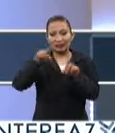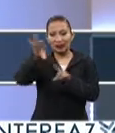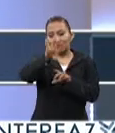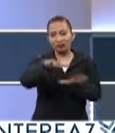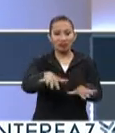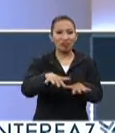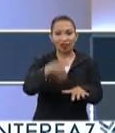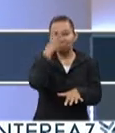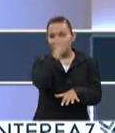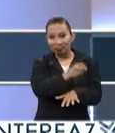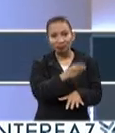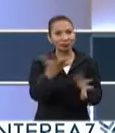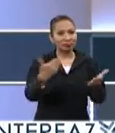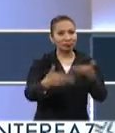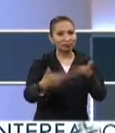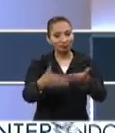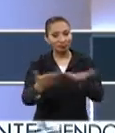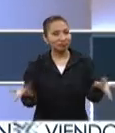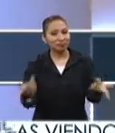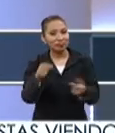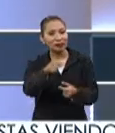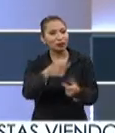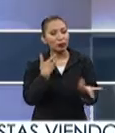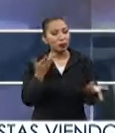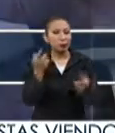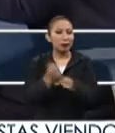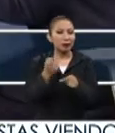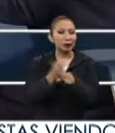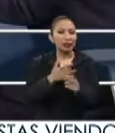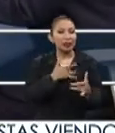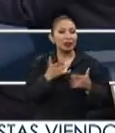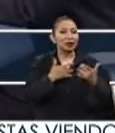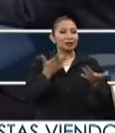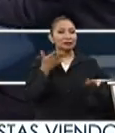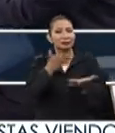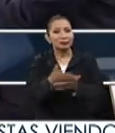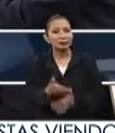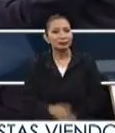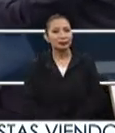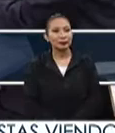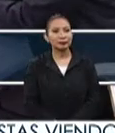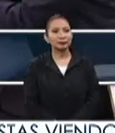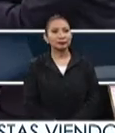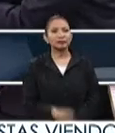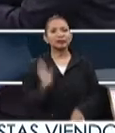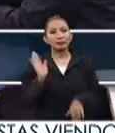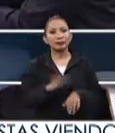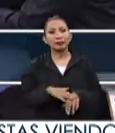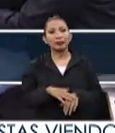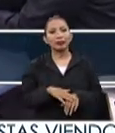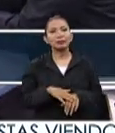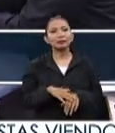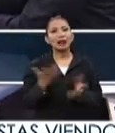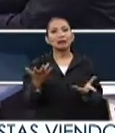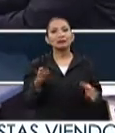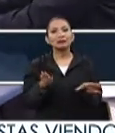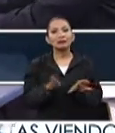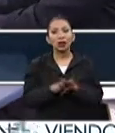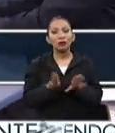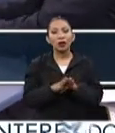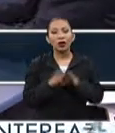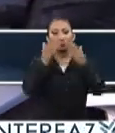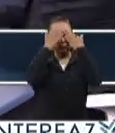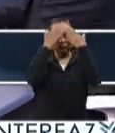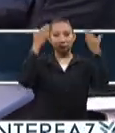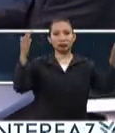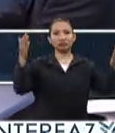cosmopolita, impactante, moderna, en fin. ¿Cuál fue tu primera sensación que tuviste? Pues más que nada era cuestión de abrir